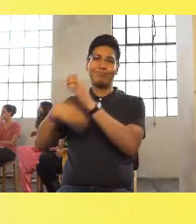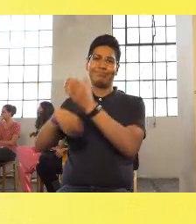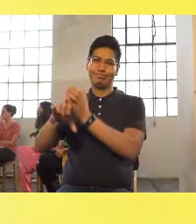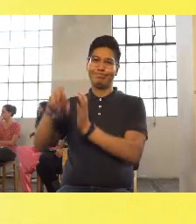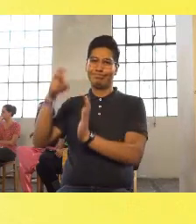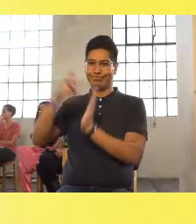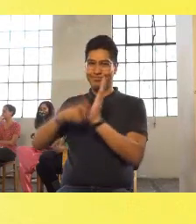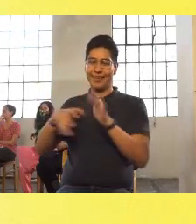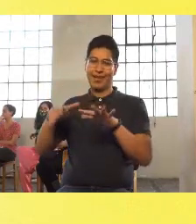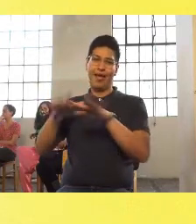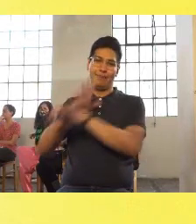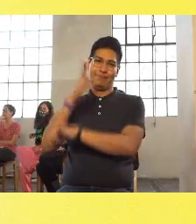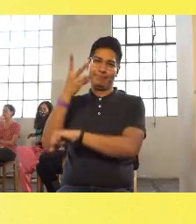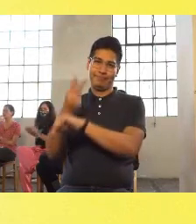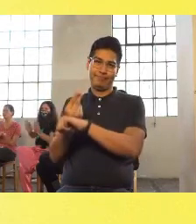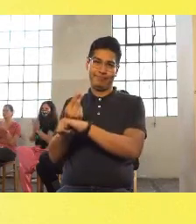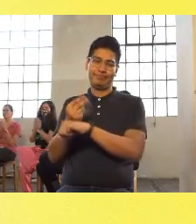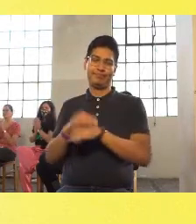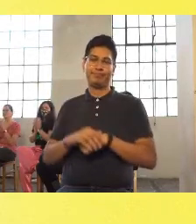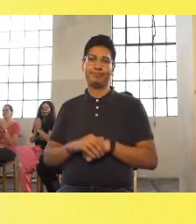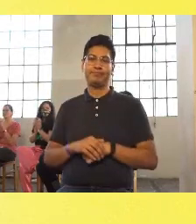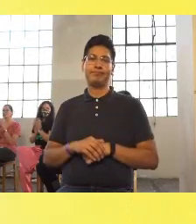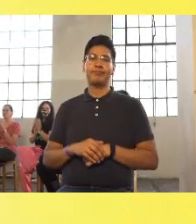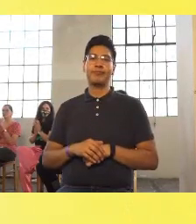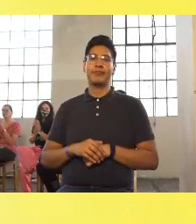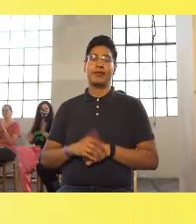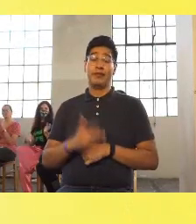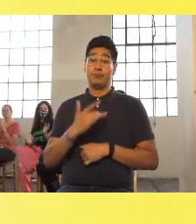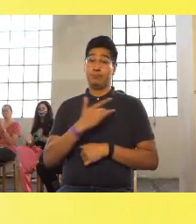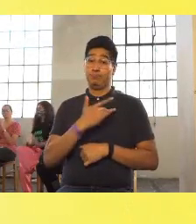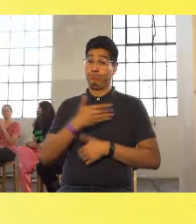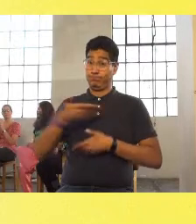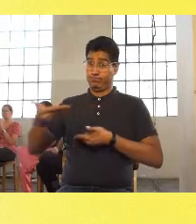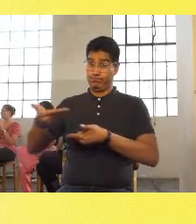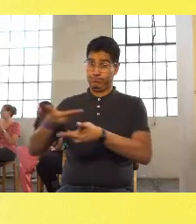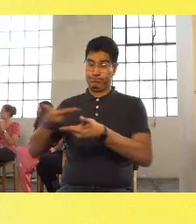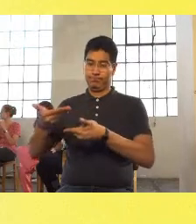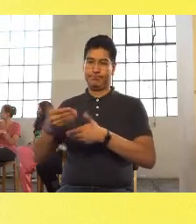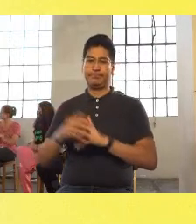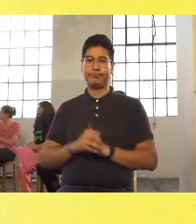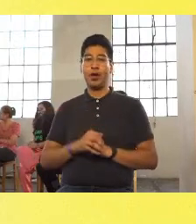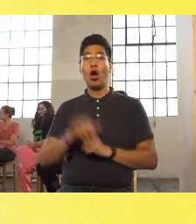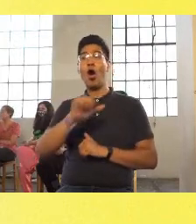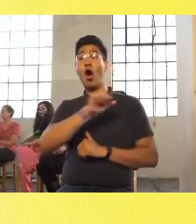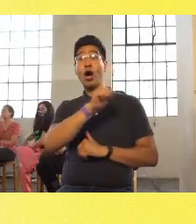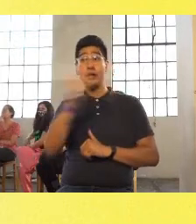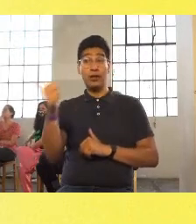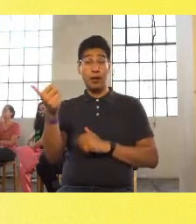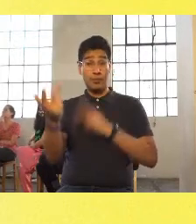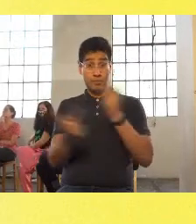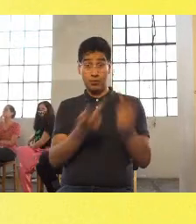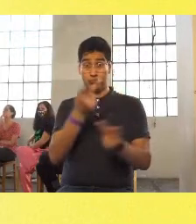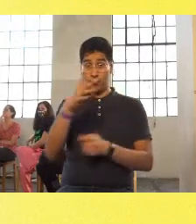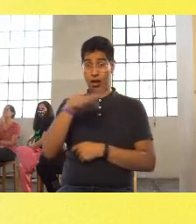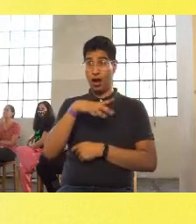muevan. Buenísimo. Sí. Pues no sé si hay más preguntas del público por